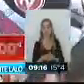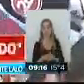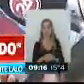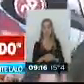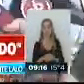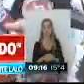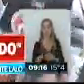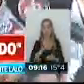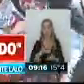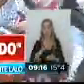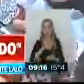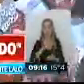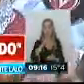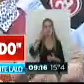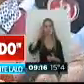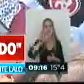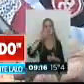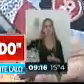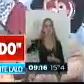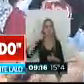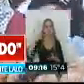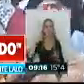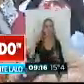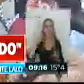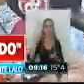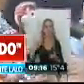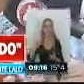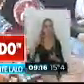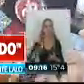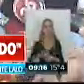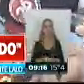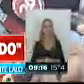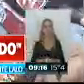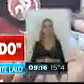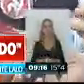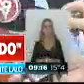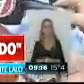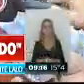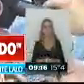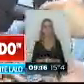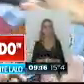Mayweather tiene engañado a la gente, compra a los árbitros, compra a todo. Chino,